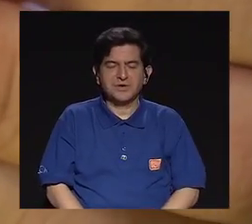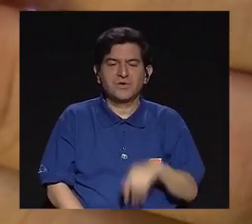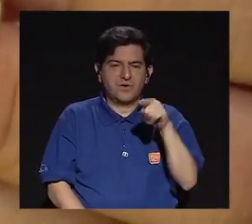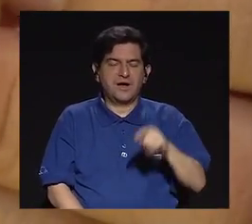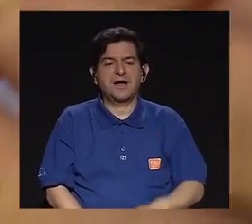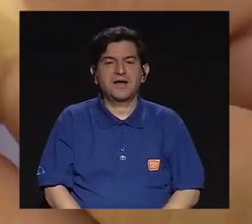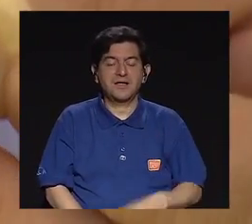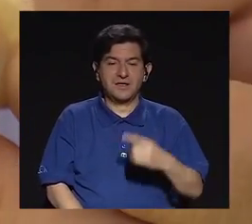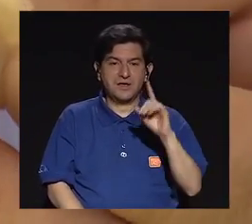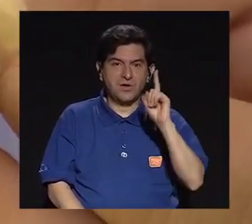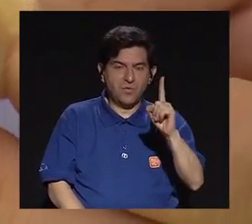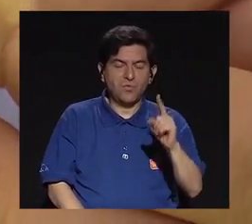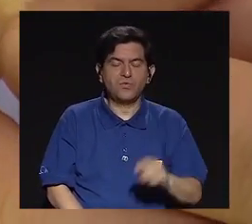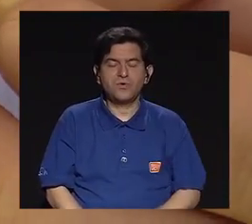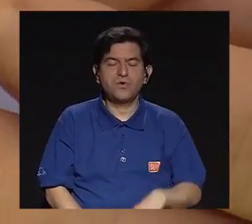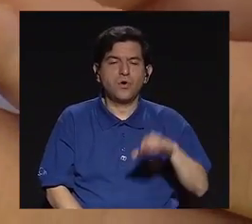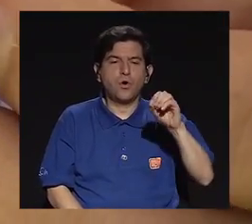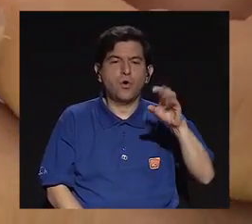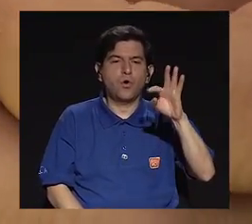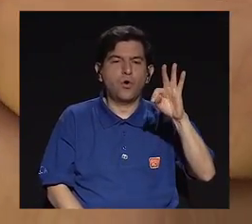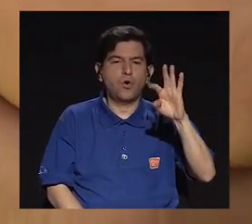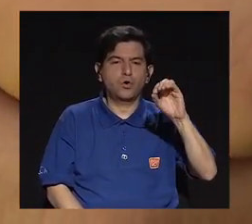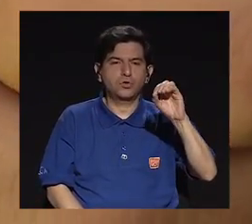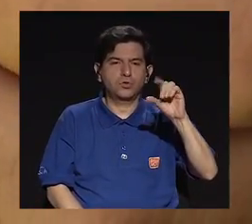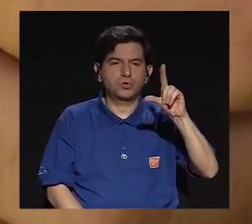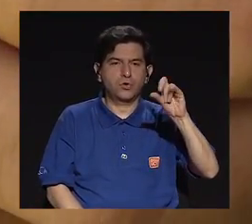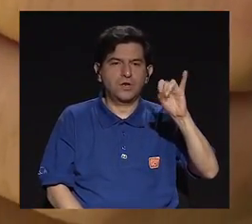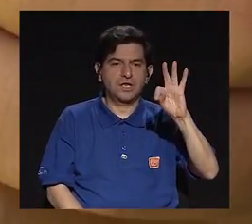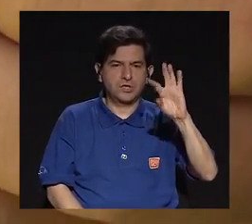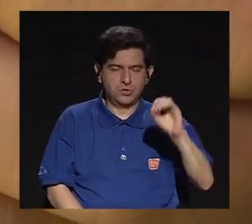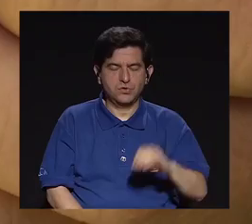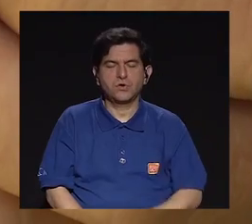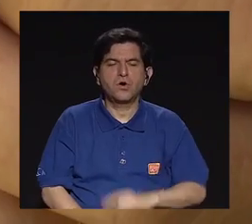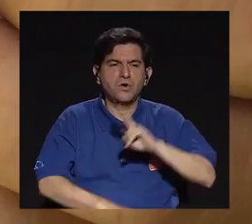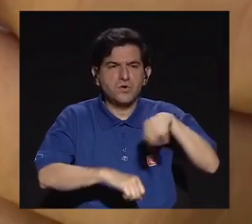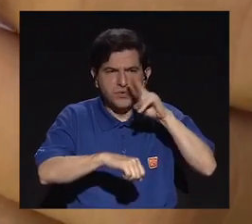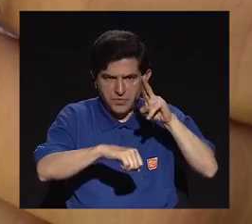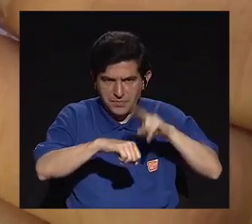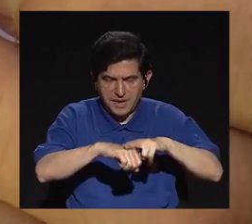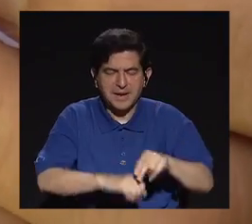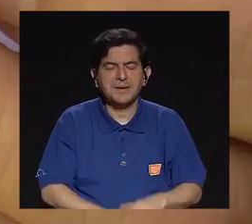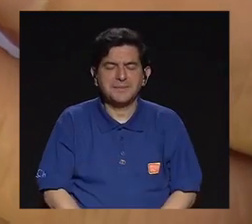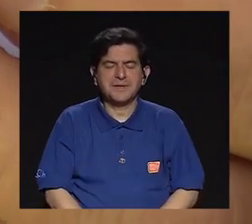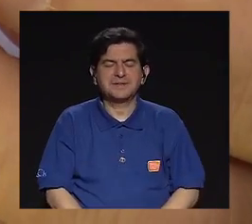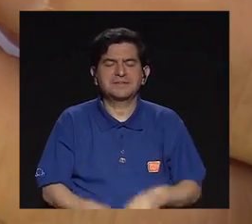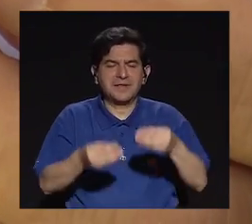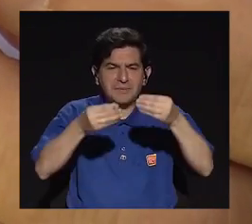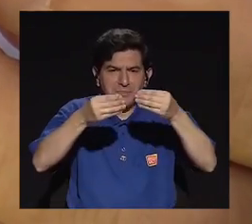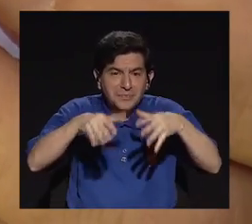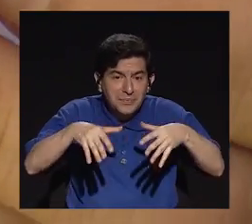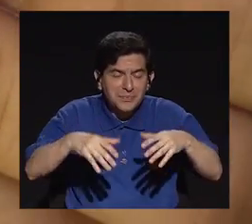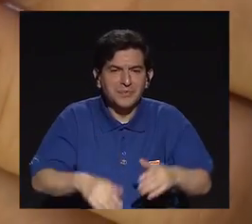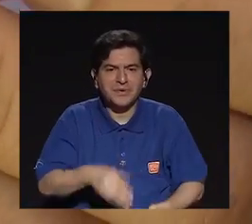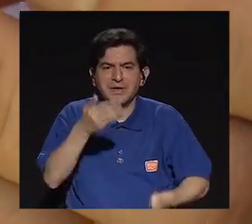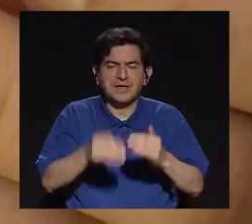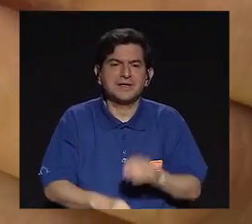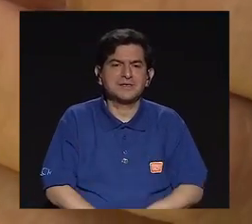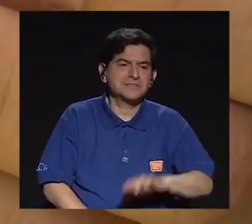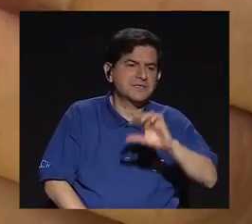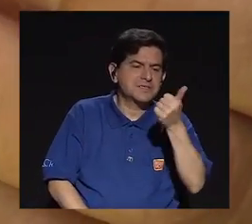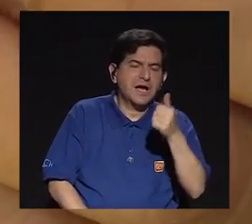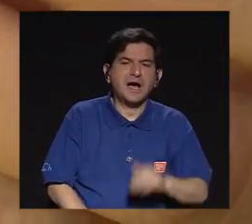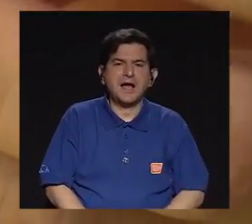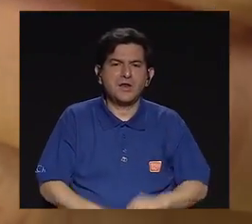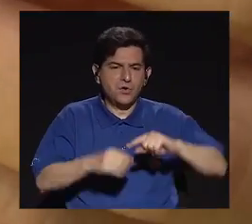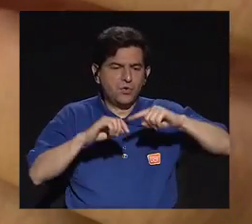benigno, cuando uno de los otolitos de la mácula, generalmente utricular, se va a soltar y va a entrar a cualquiera de